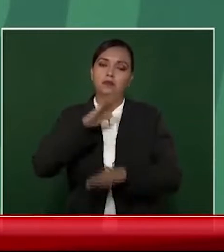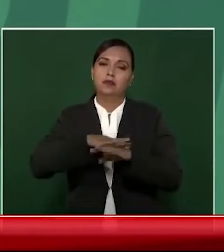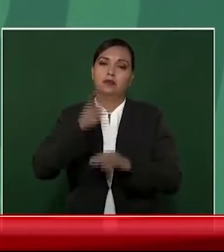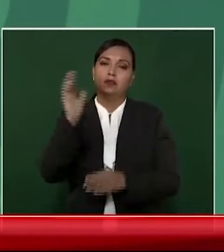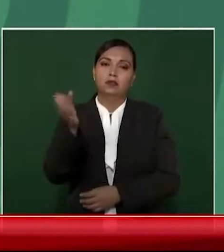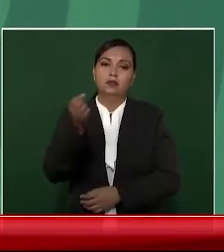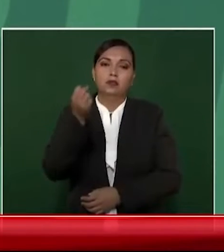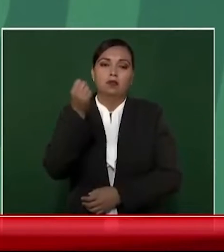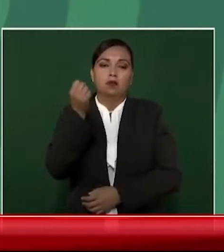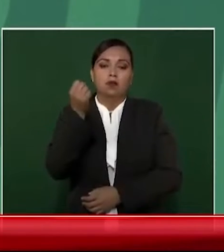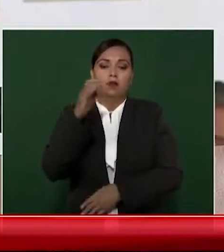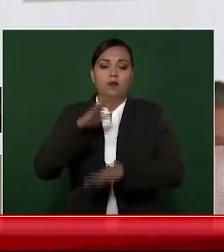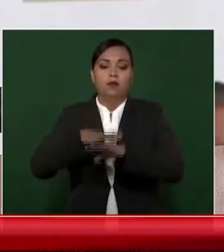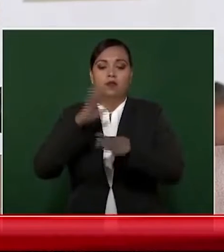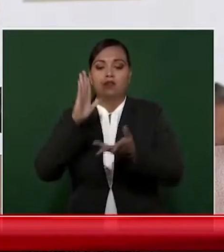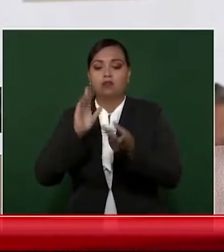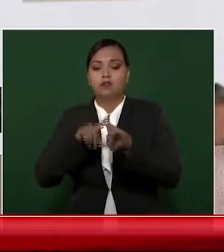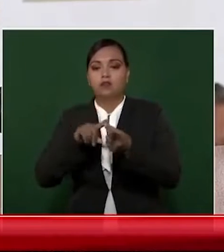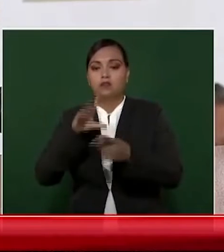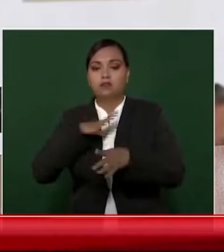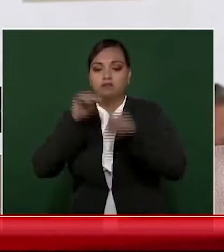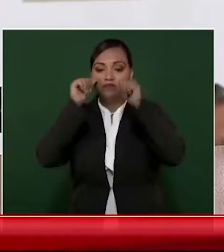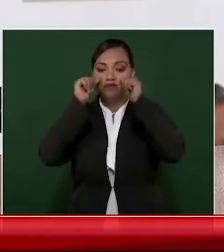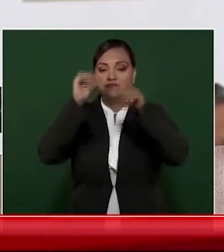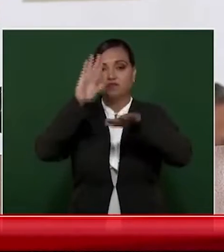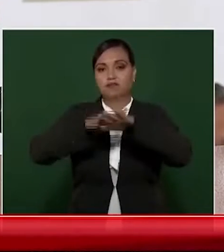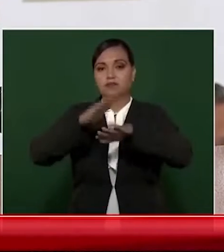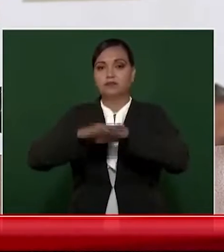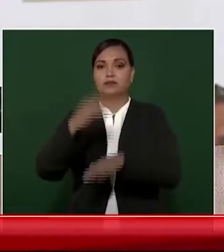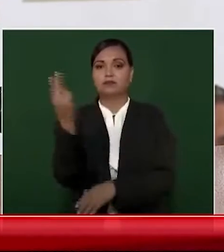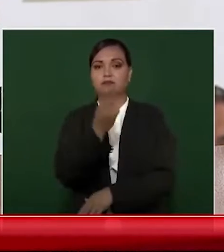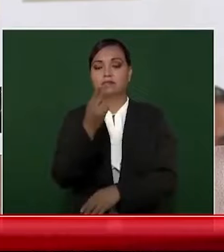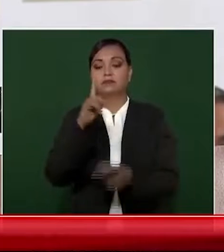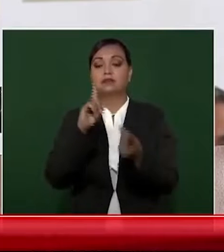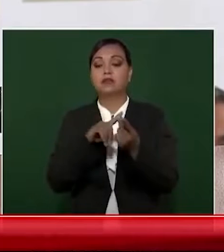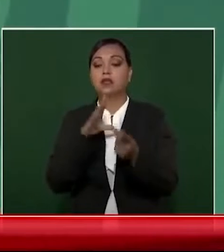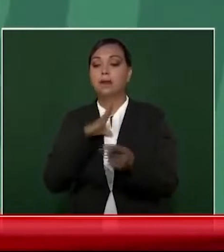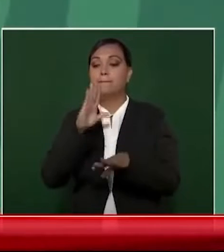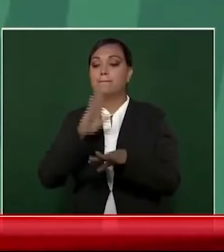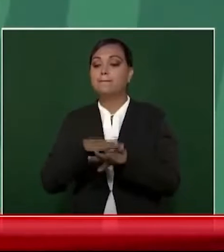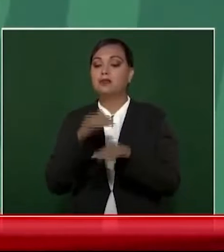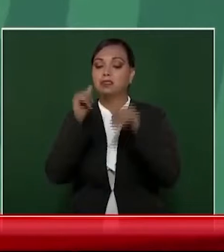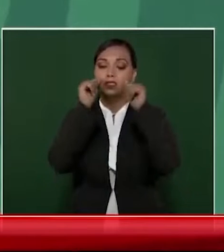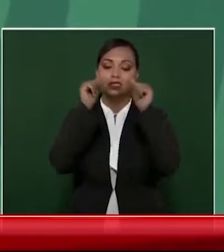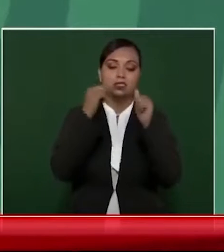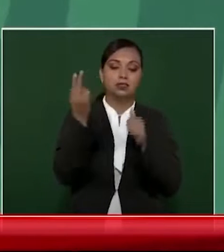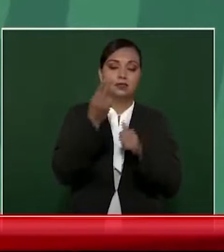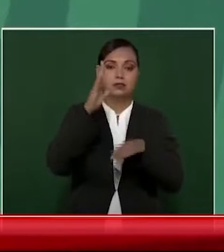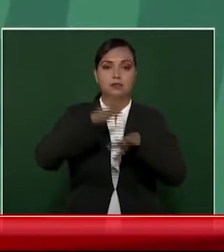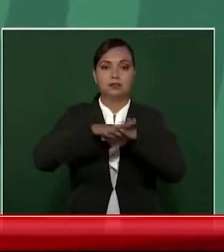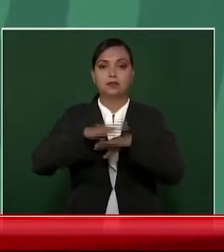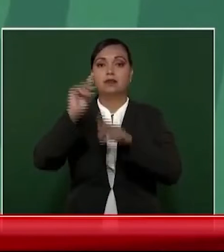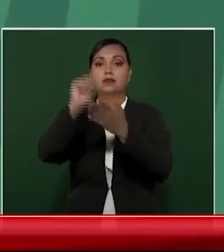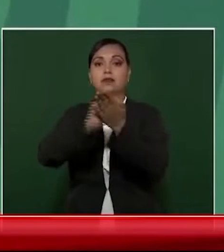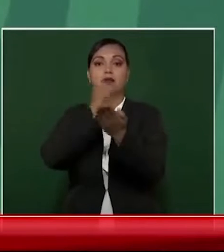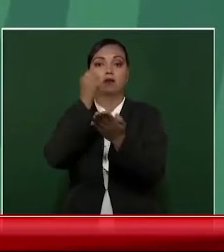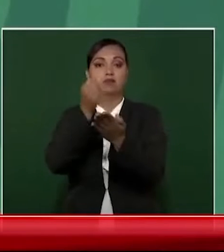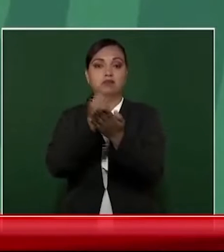reforzar donde más se necesita, donde más se requiere. Tamaulipas se